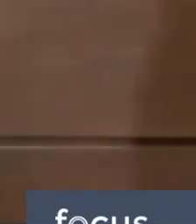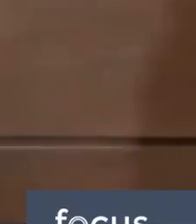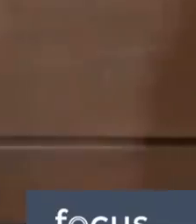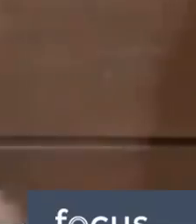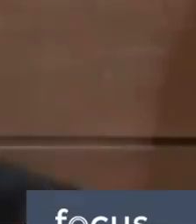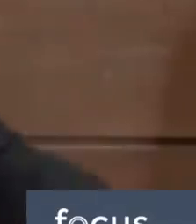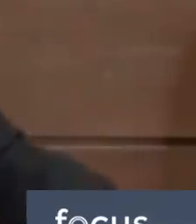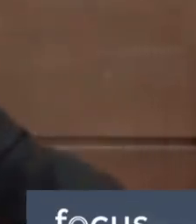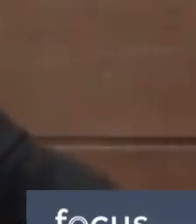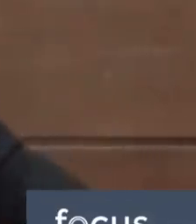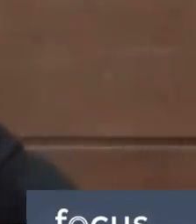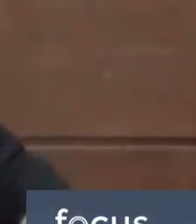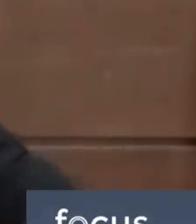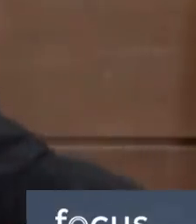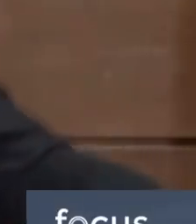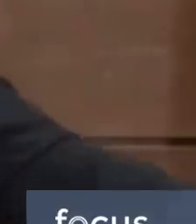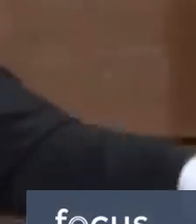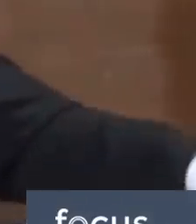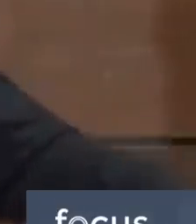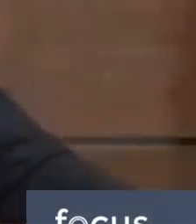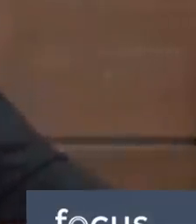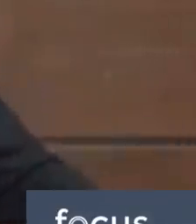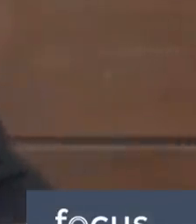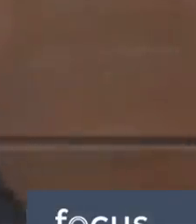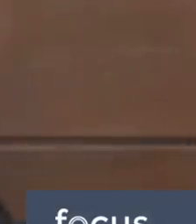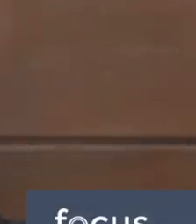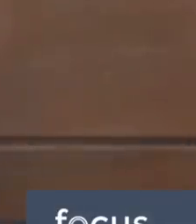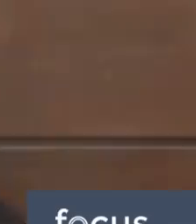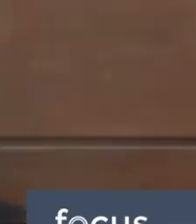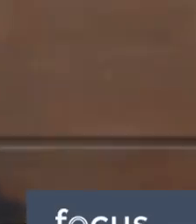La cuarta propuesta que quisiéramos hacer es que